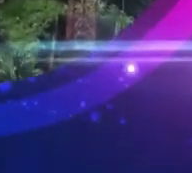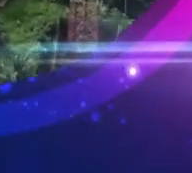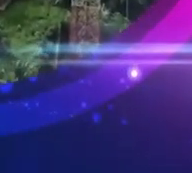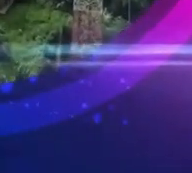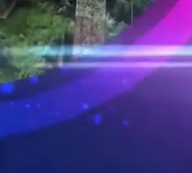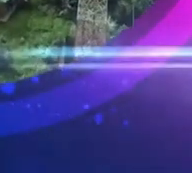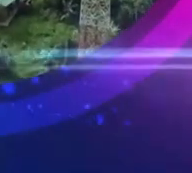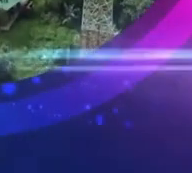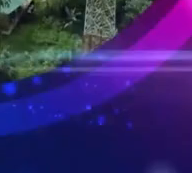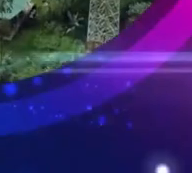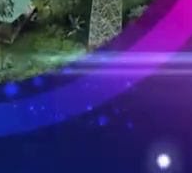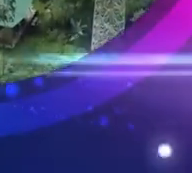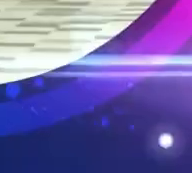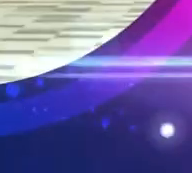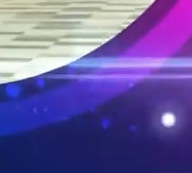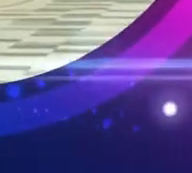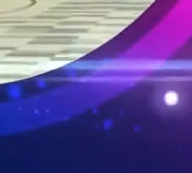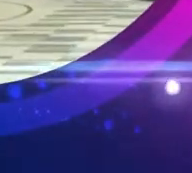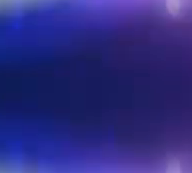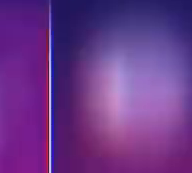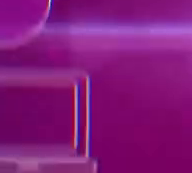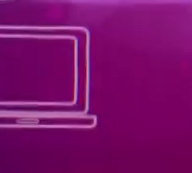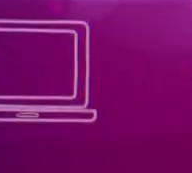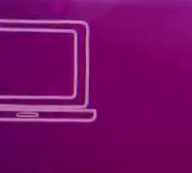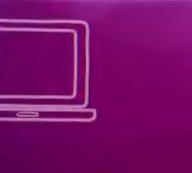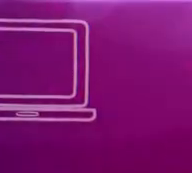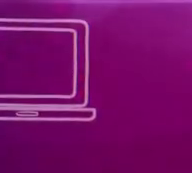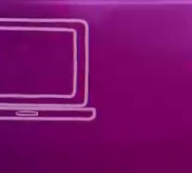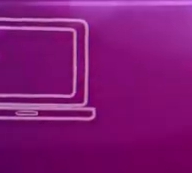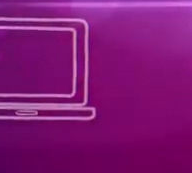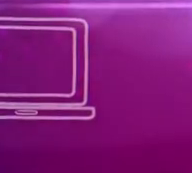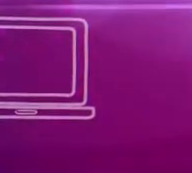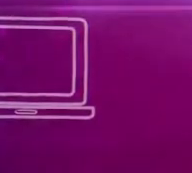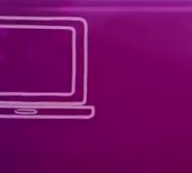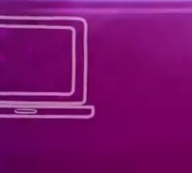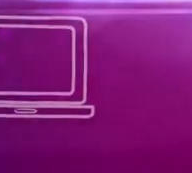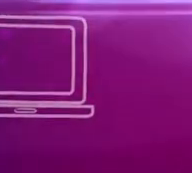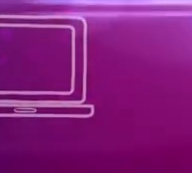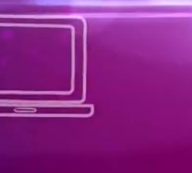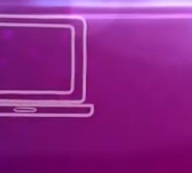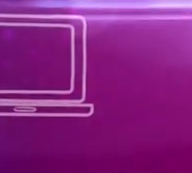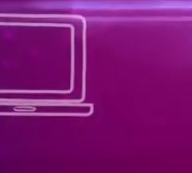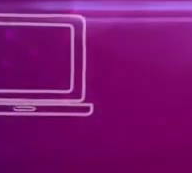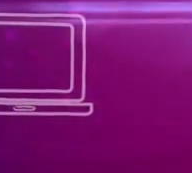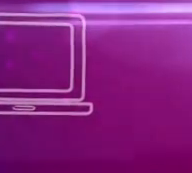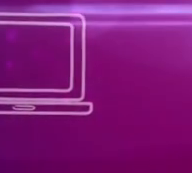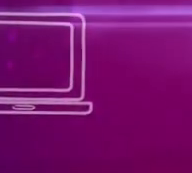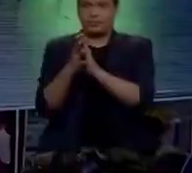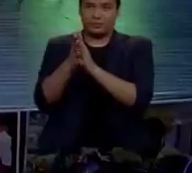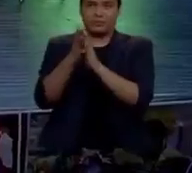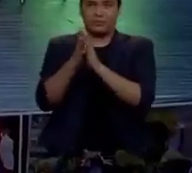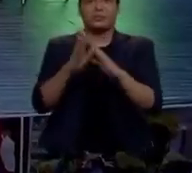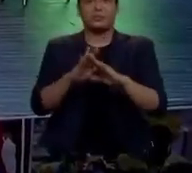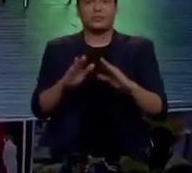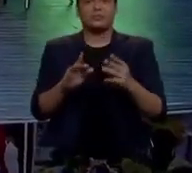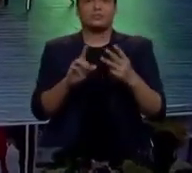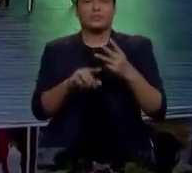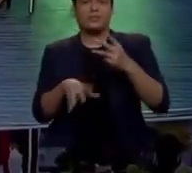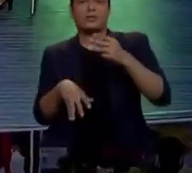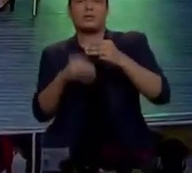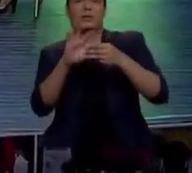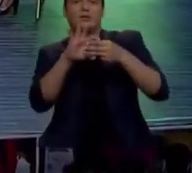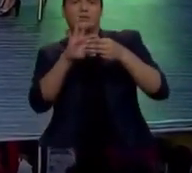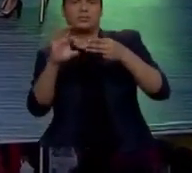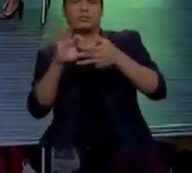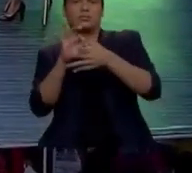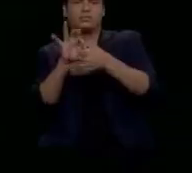que son las obligaciones de hacer nos puedes contar un poco cómo son que son y por qué son tan importantes claro que si ministra las obligaciones de hacer